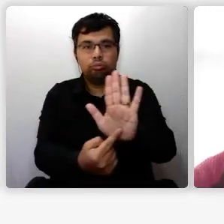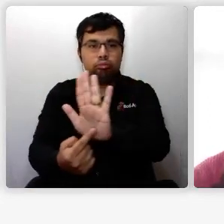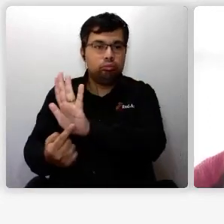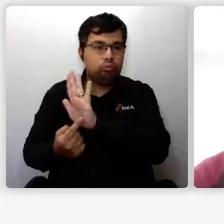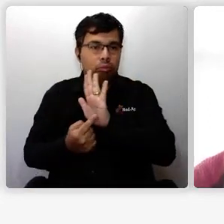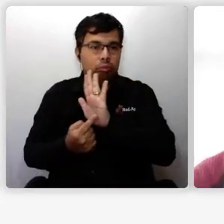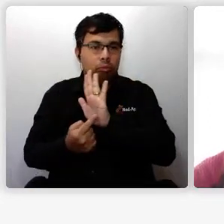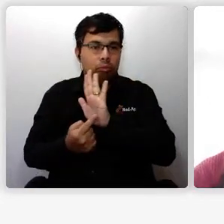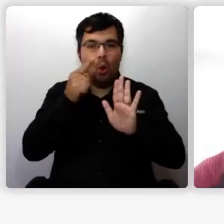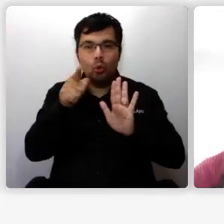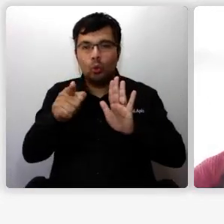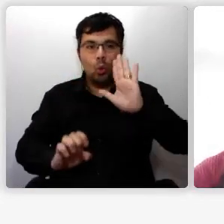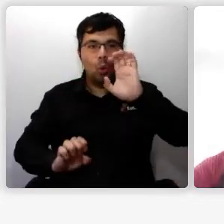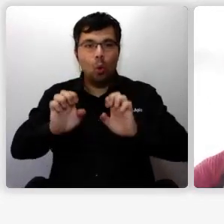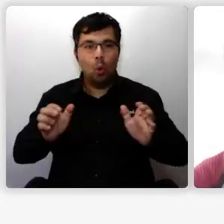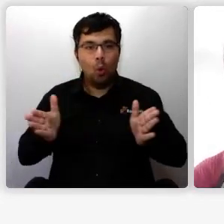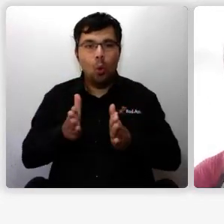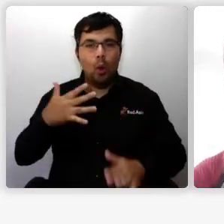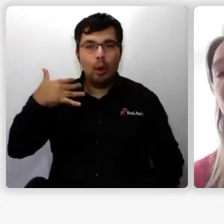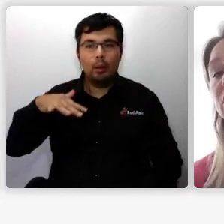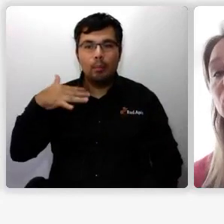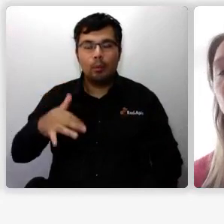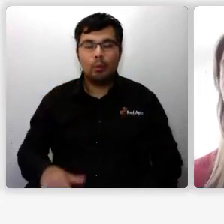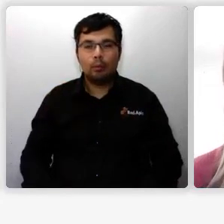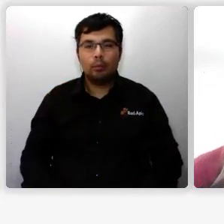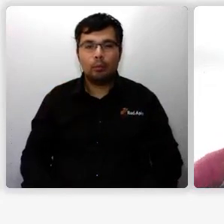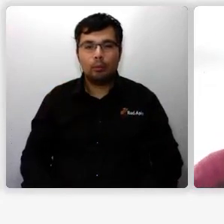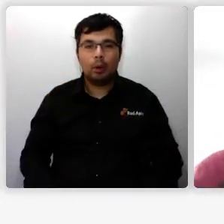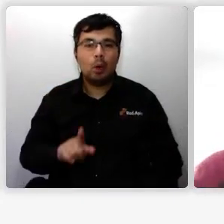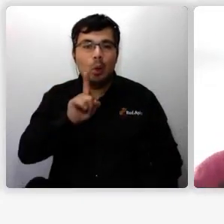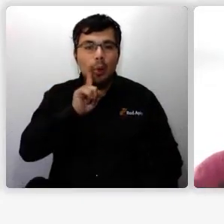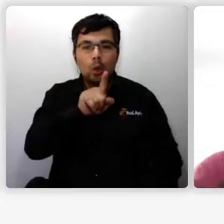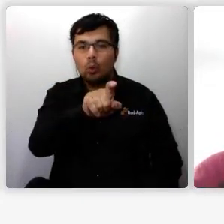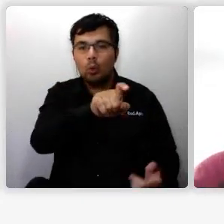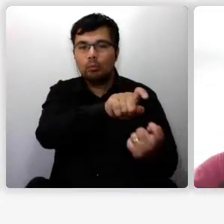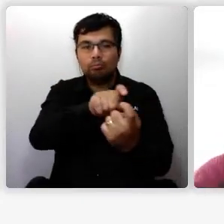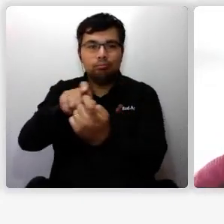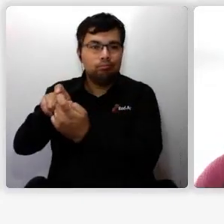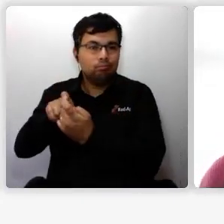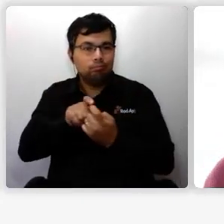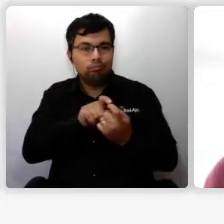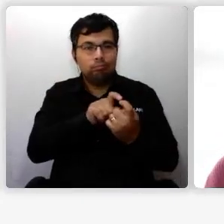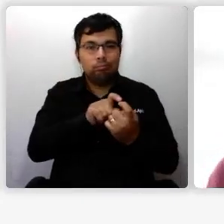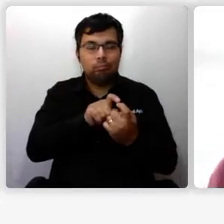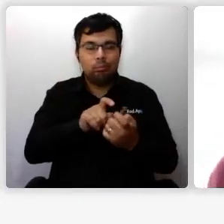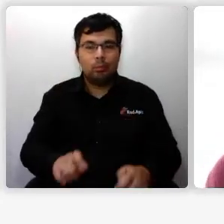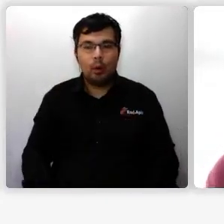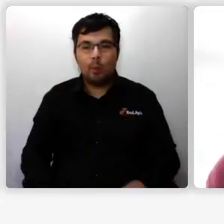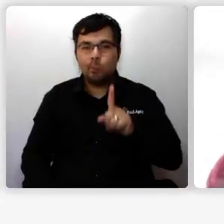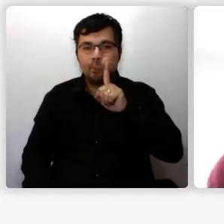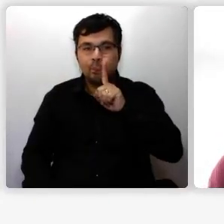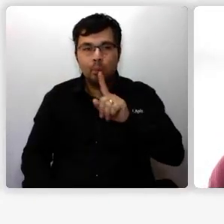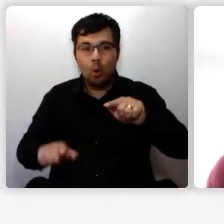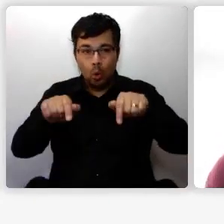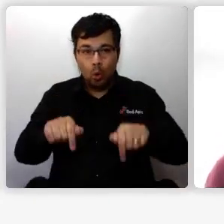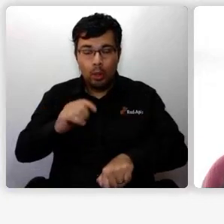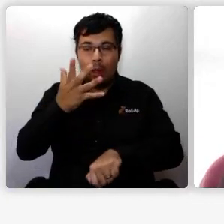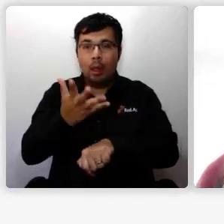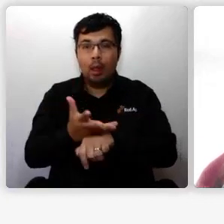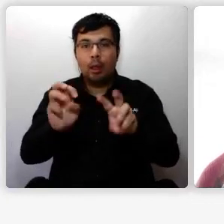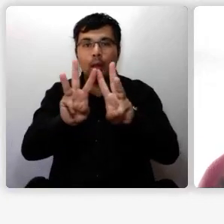Es muy importante que tengamos múltiples puntos de contacto. Hoy día tenemos, bueno, las páginas web,